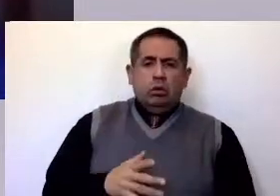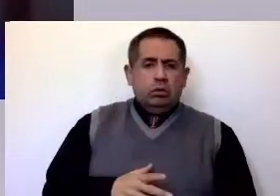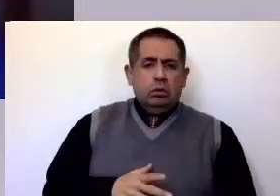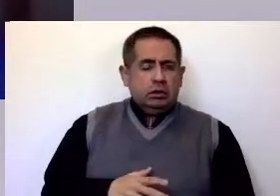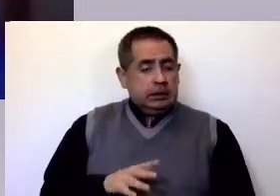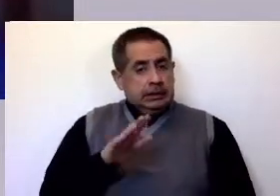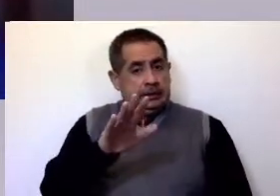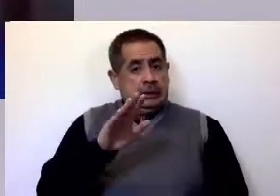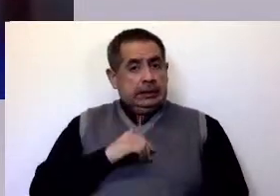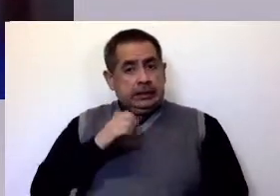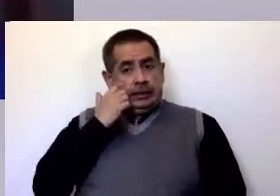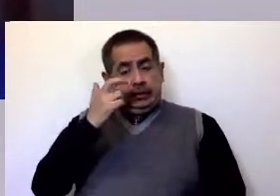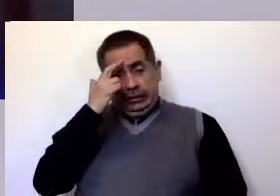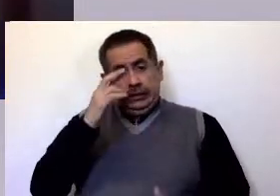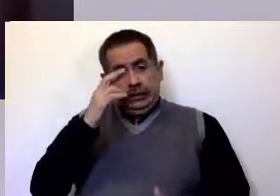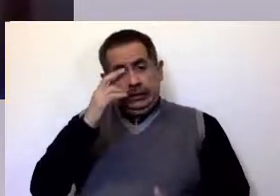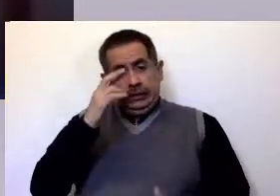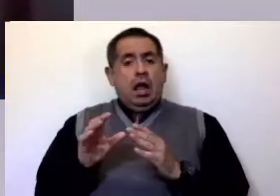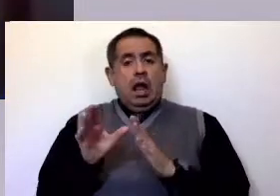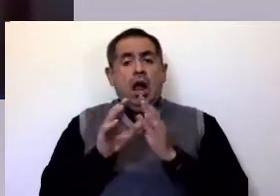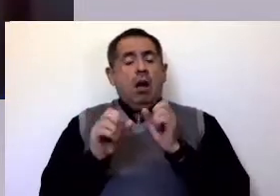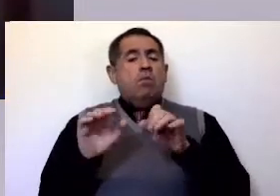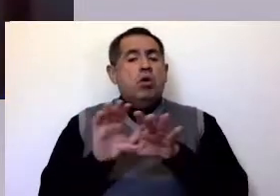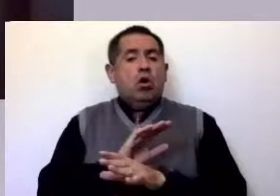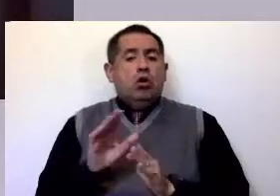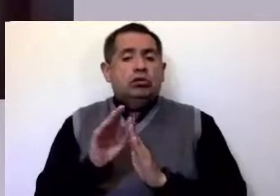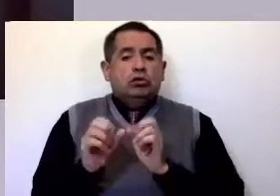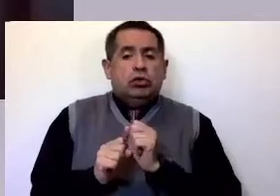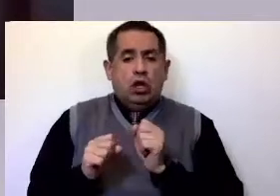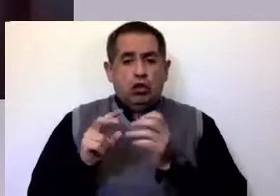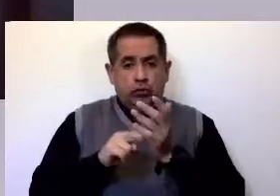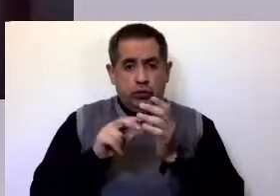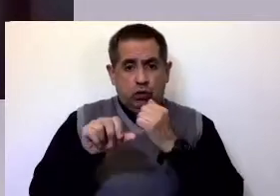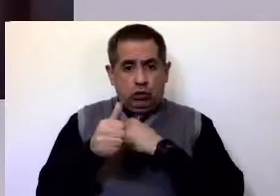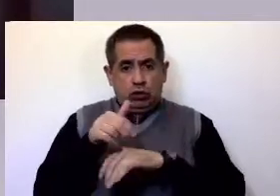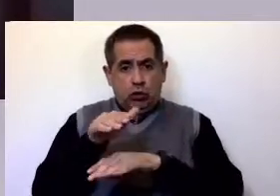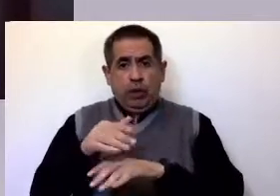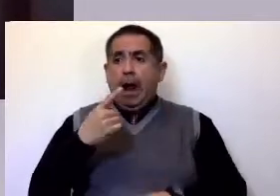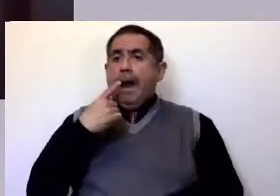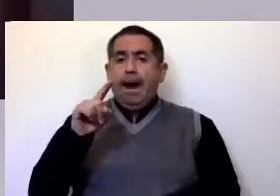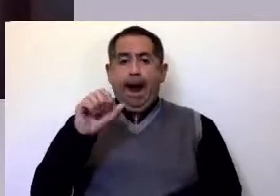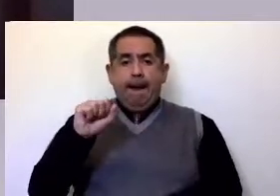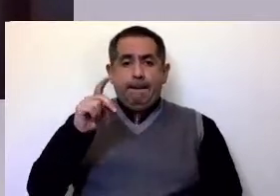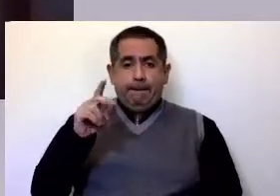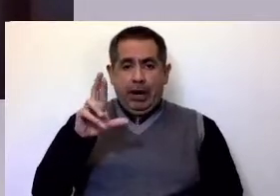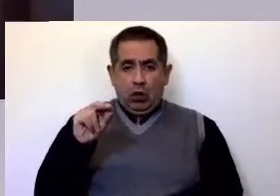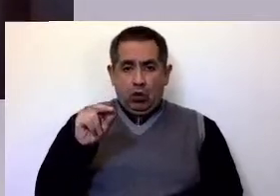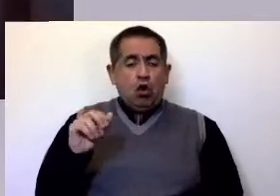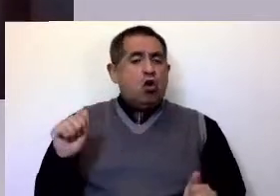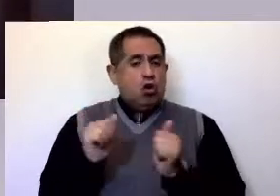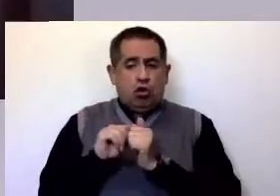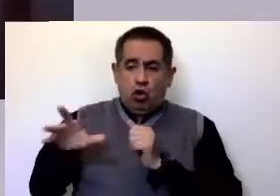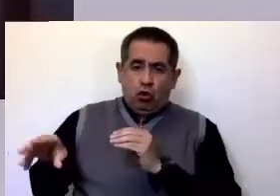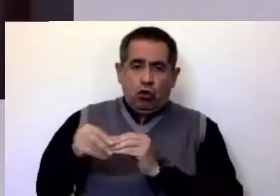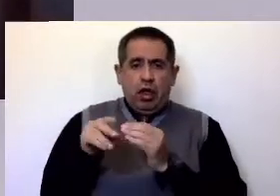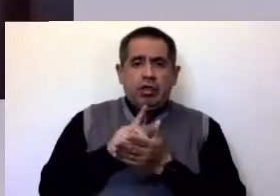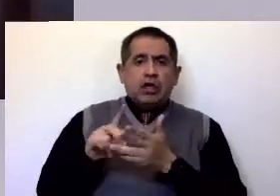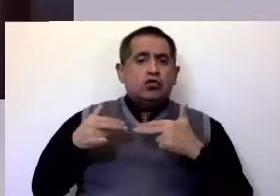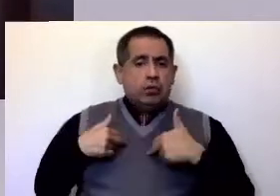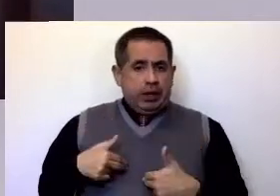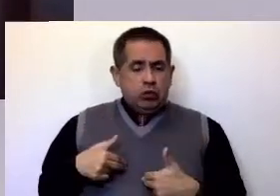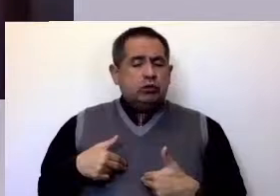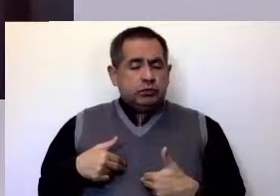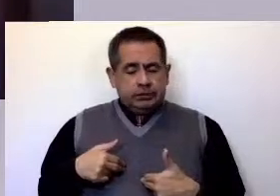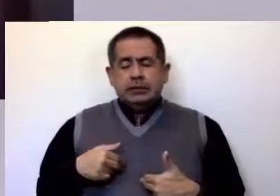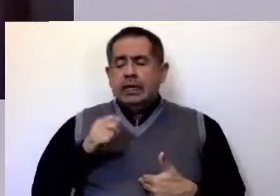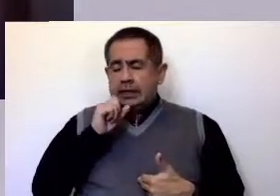que a la reforma constitucional de 2011 en materia de amparo se acompañó por la de los derechos humanos justiciables y a la